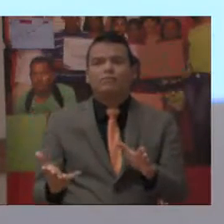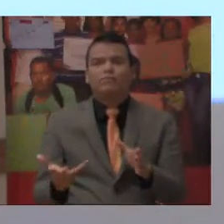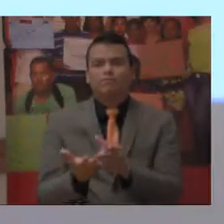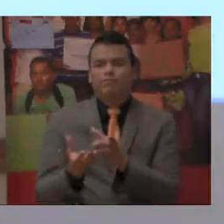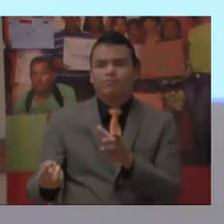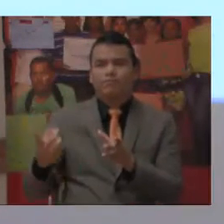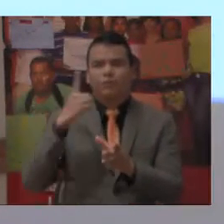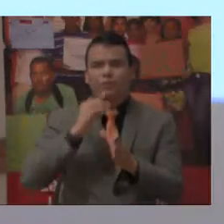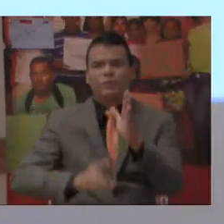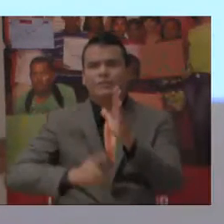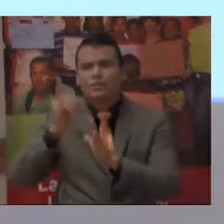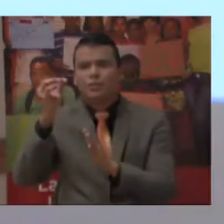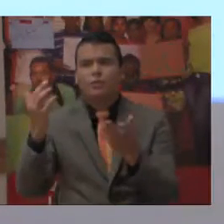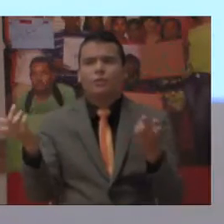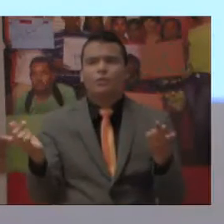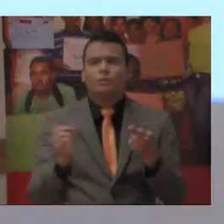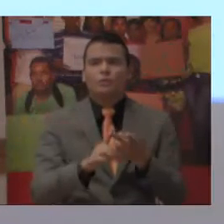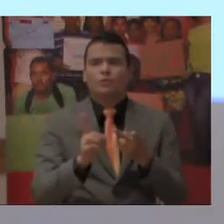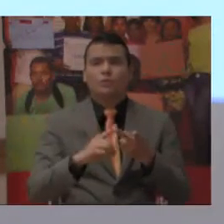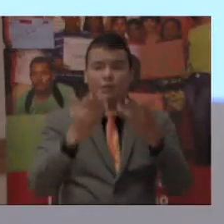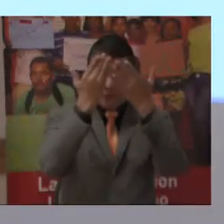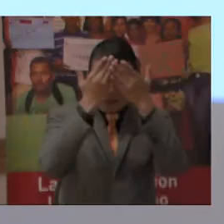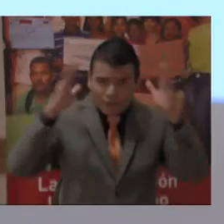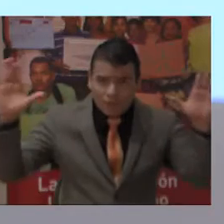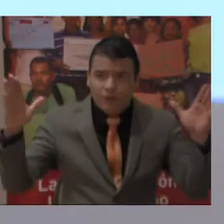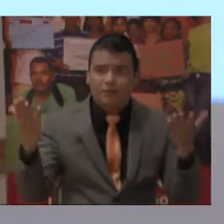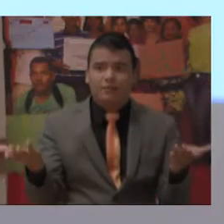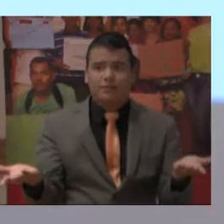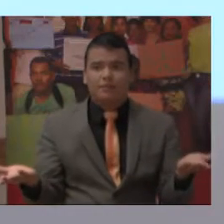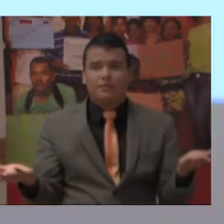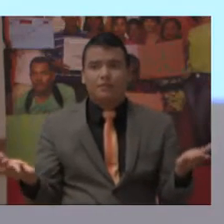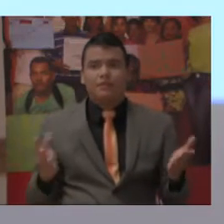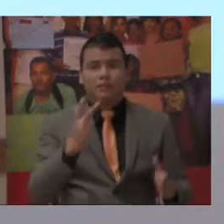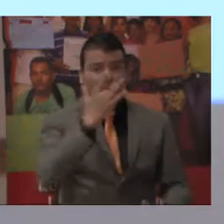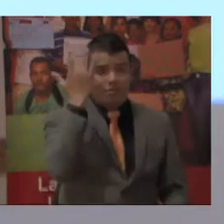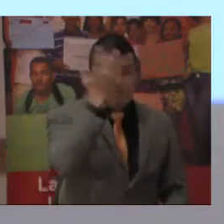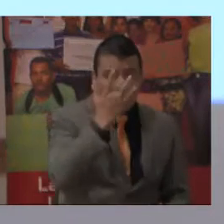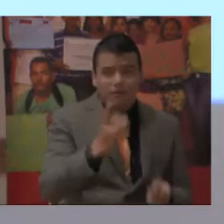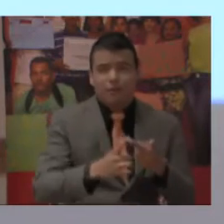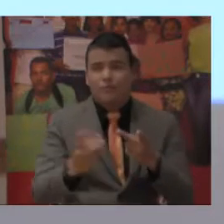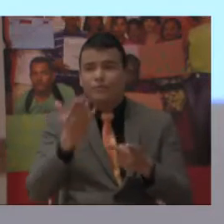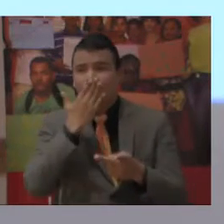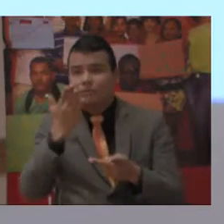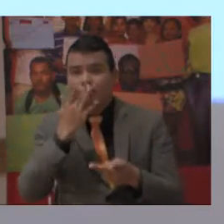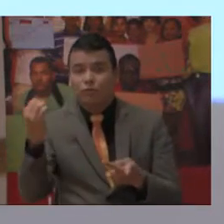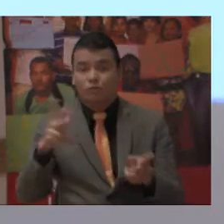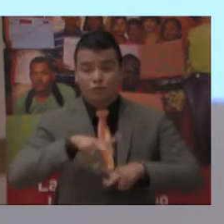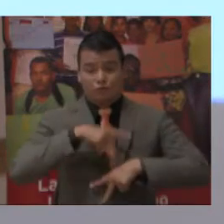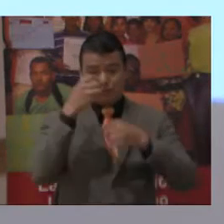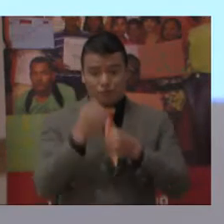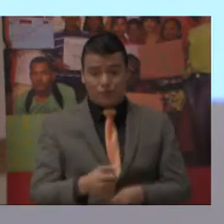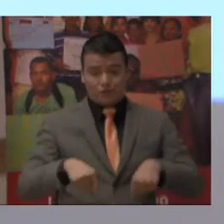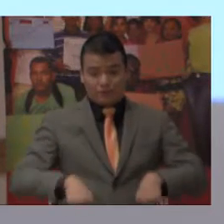del desarrollo, de la democracia, los negros y los indígenas que eran los dueños del